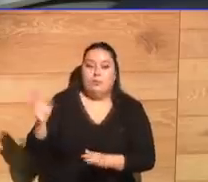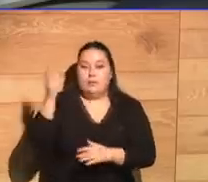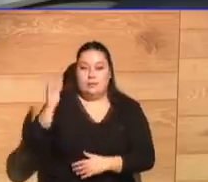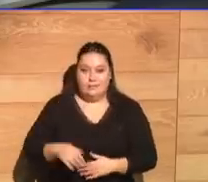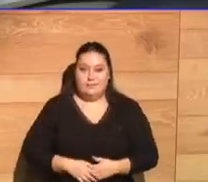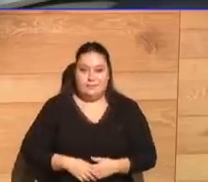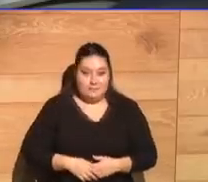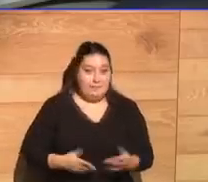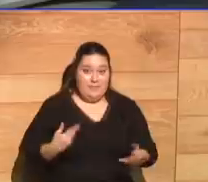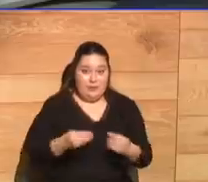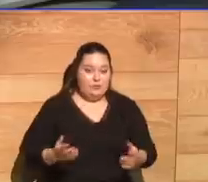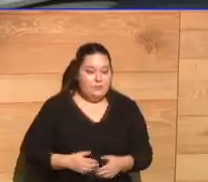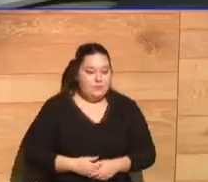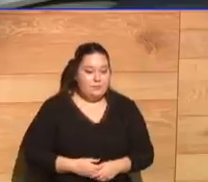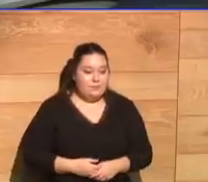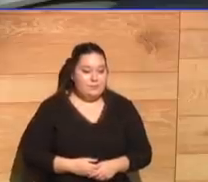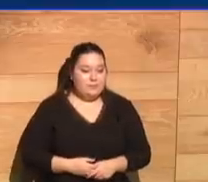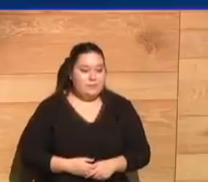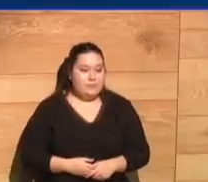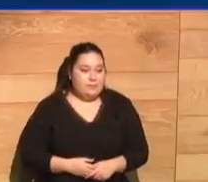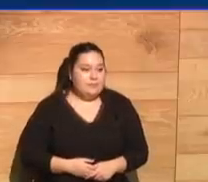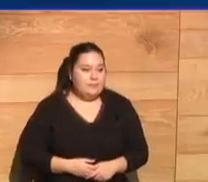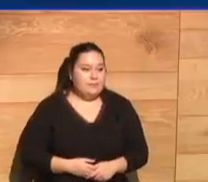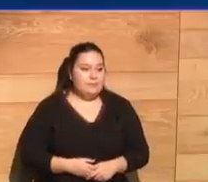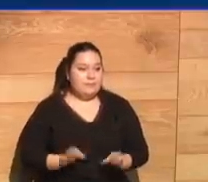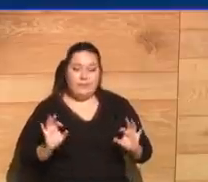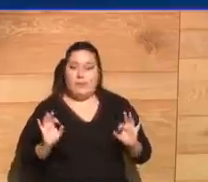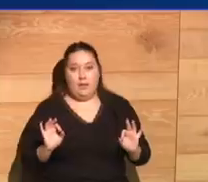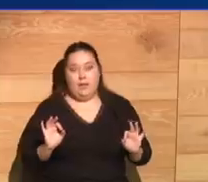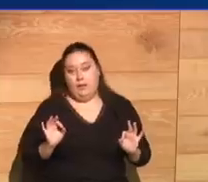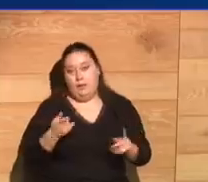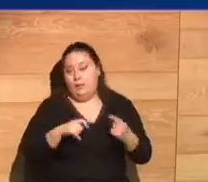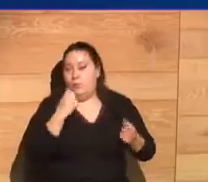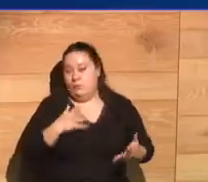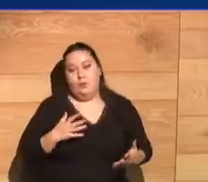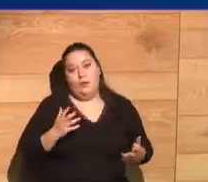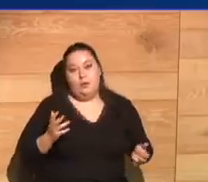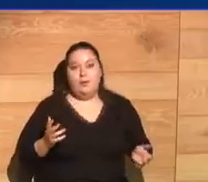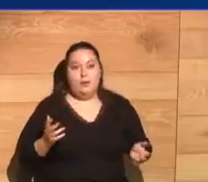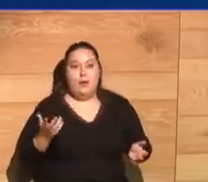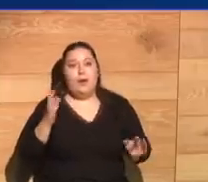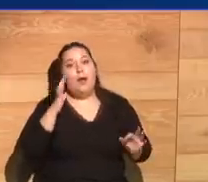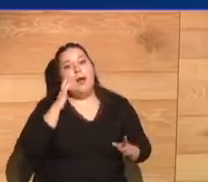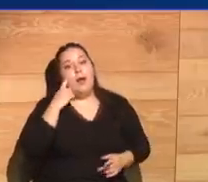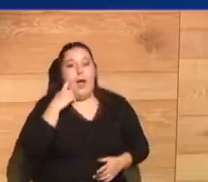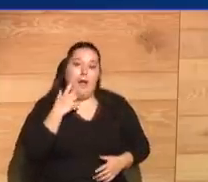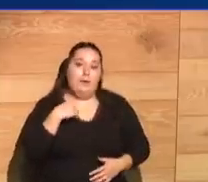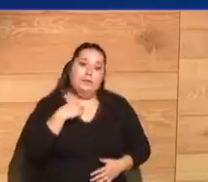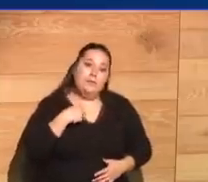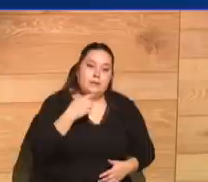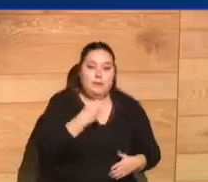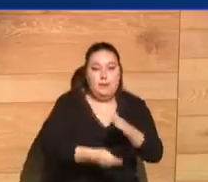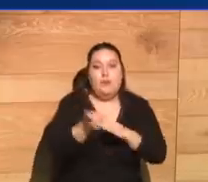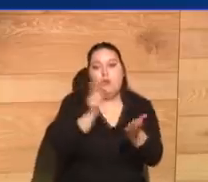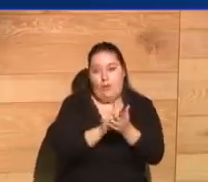Eso es. Sí, sí. Pues eso, a ver si. Ahora vendido así, no me extraña, claro. Javi, ¿eh? A ver si me reencarno. Siempre están más allá que nosotros. A ver si